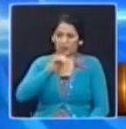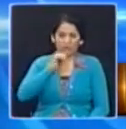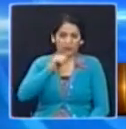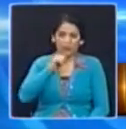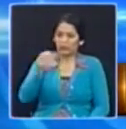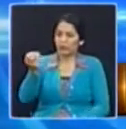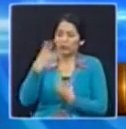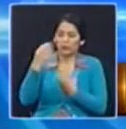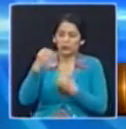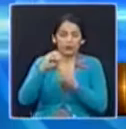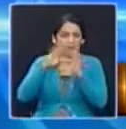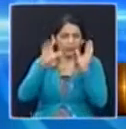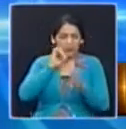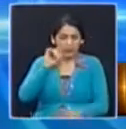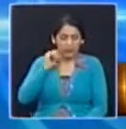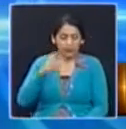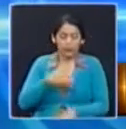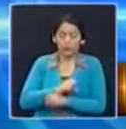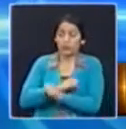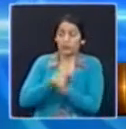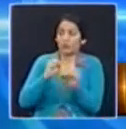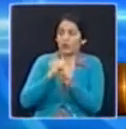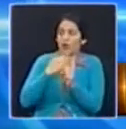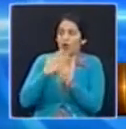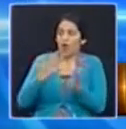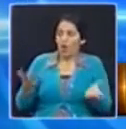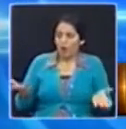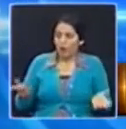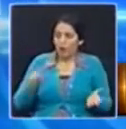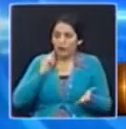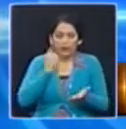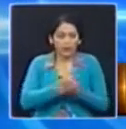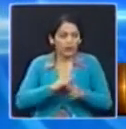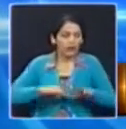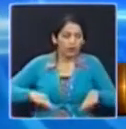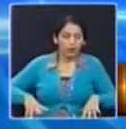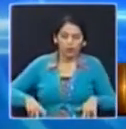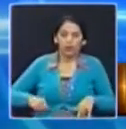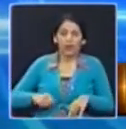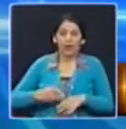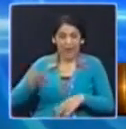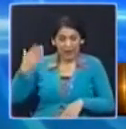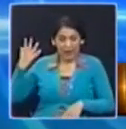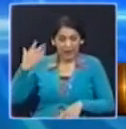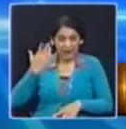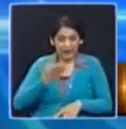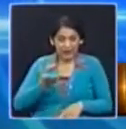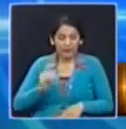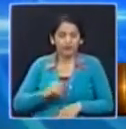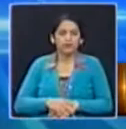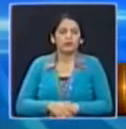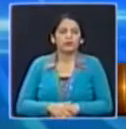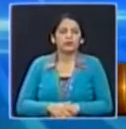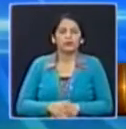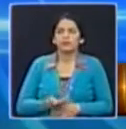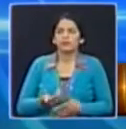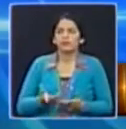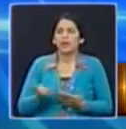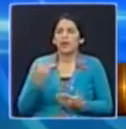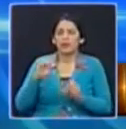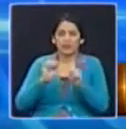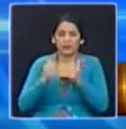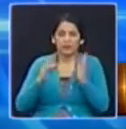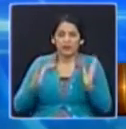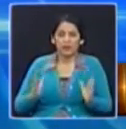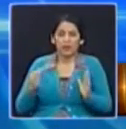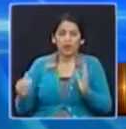fue explotaba y fue a la Asamblea Nacional y expuso y estuvo con los asambleístas, que recuerdo que los de oposición se